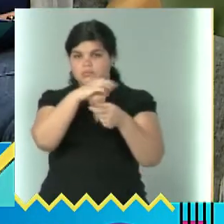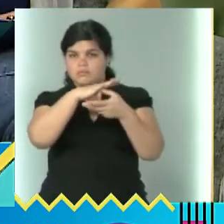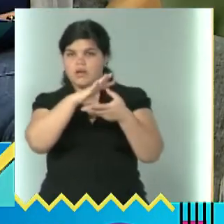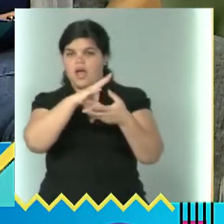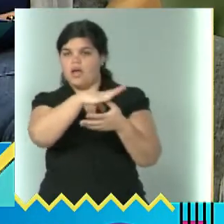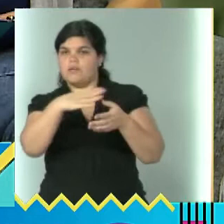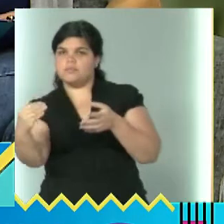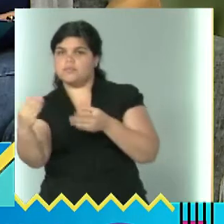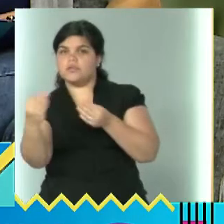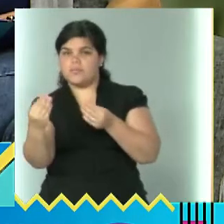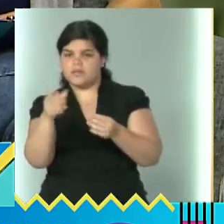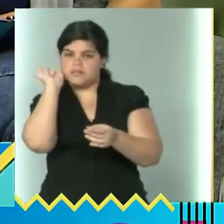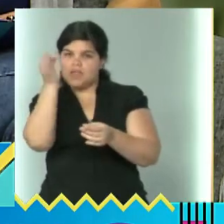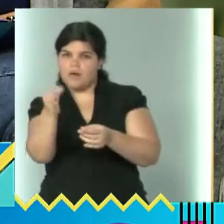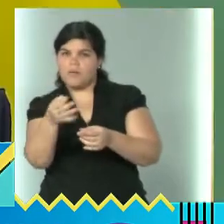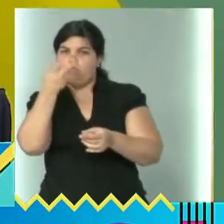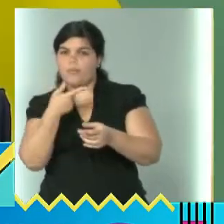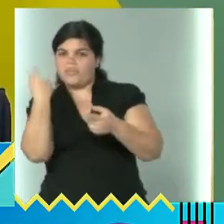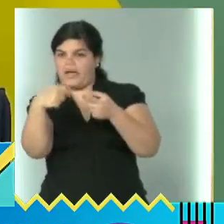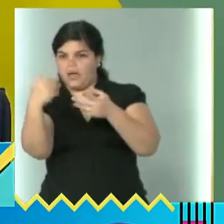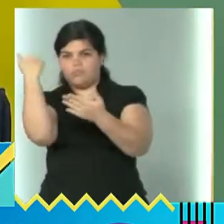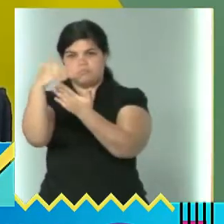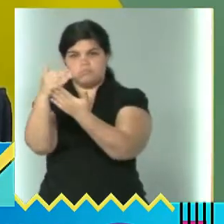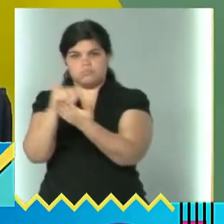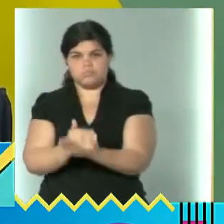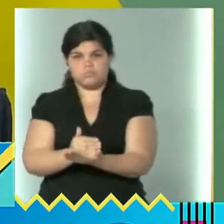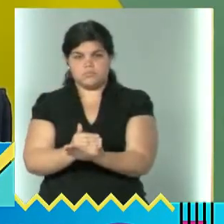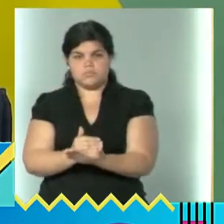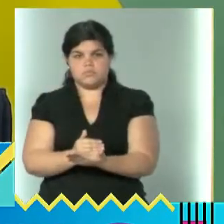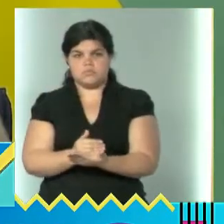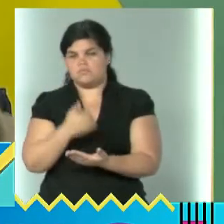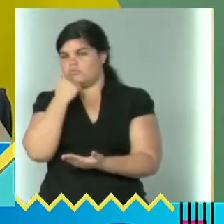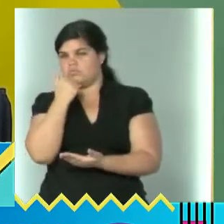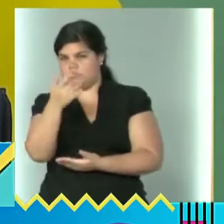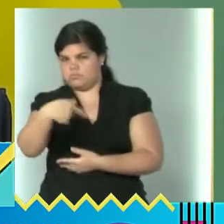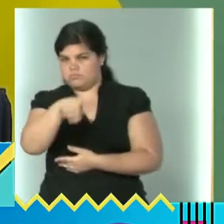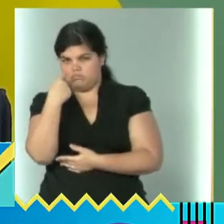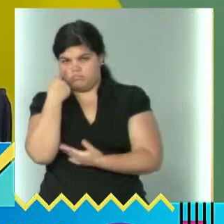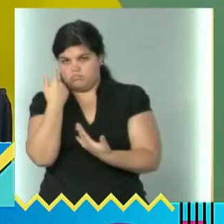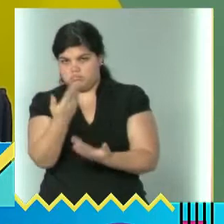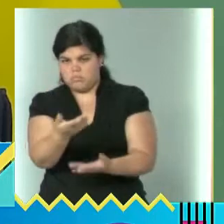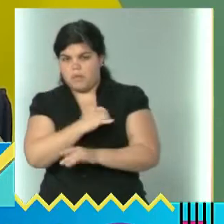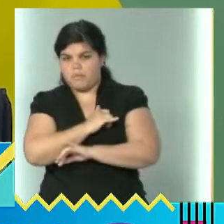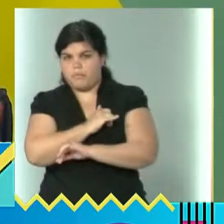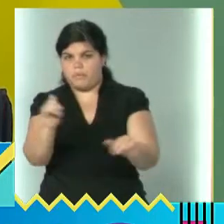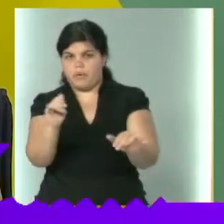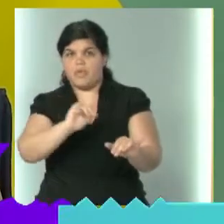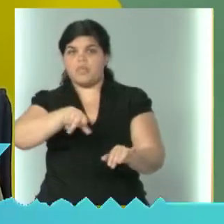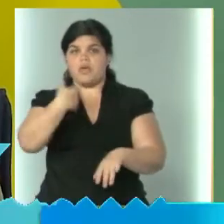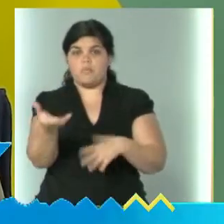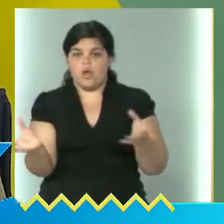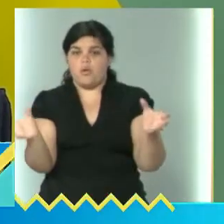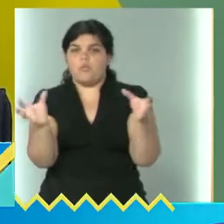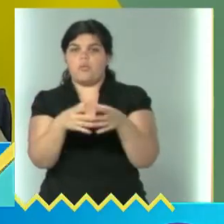y acullá. De manera que uno termina, ese es un término que no sé si está lo bastante difundido, en una burbuja de